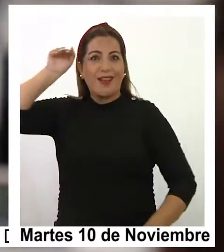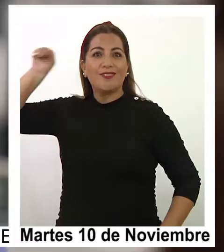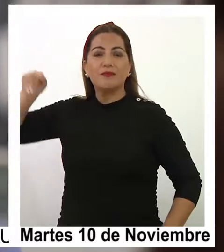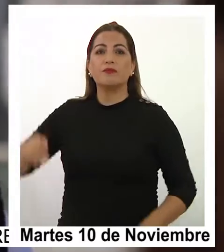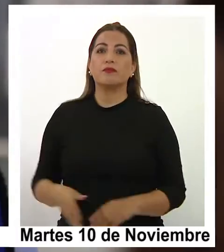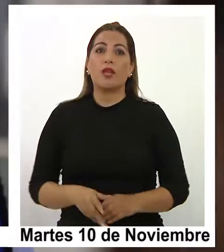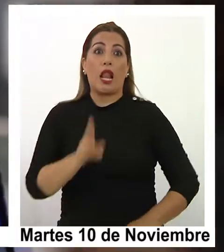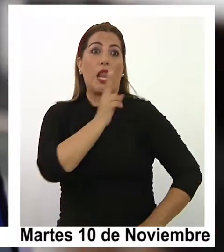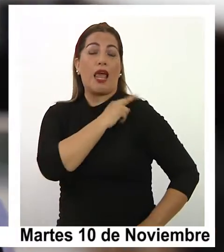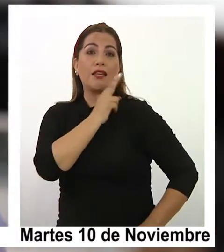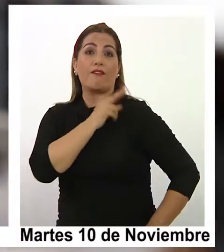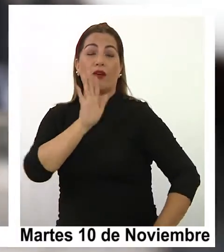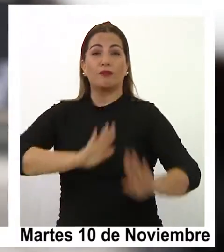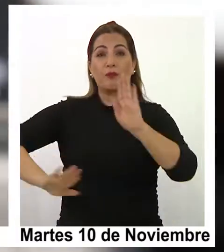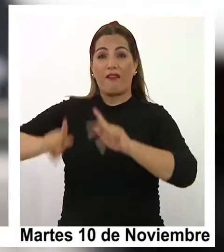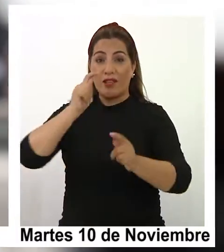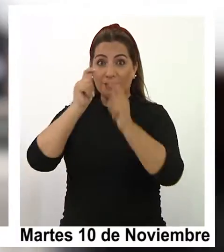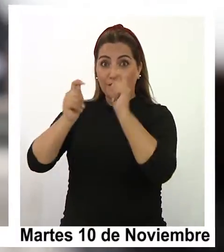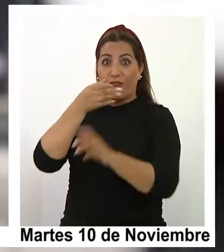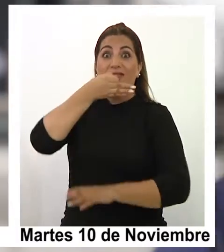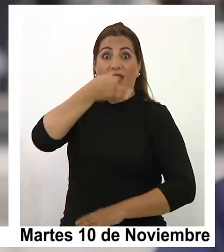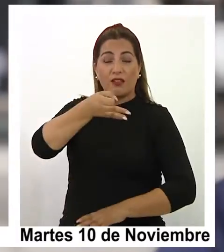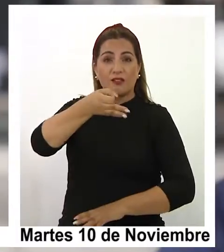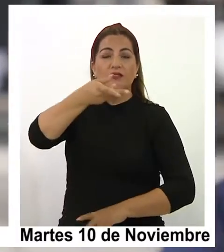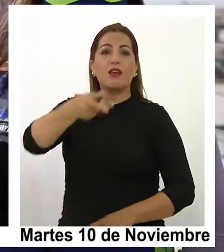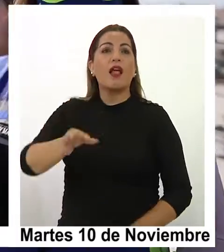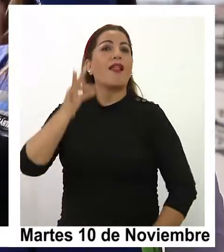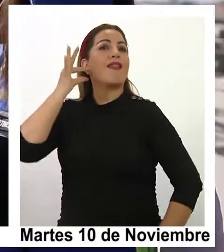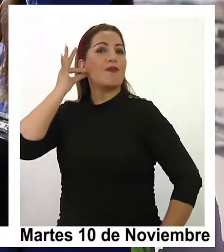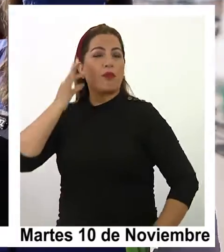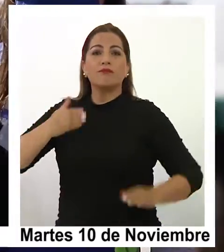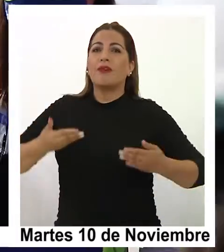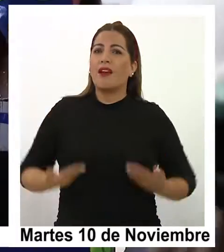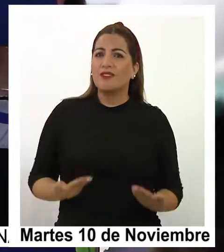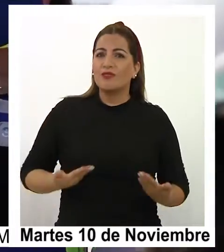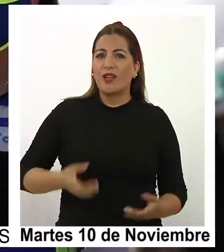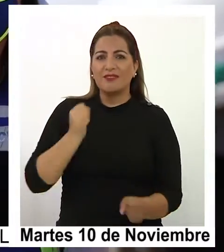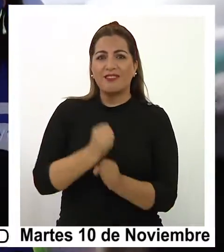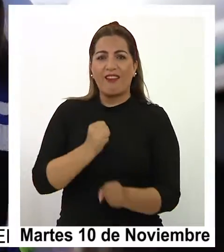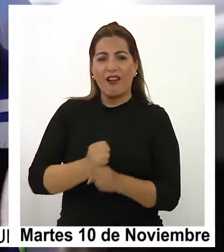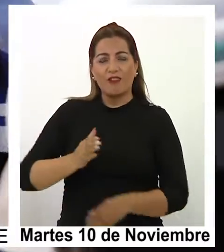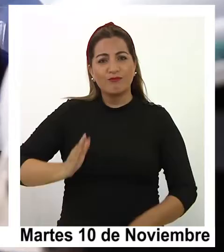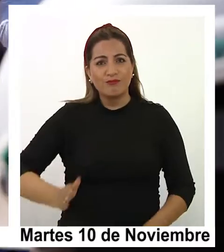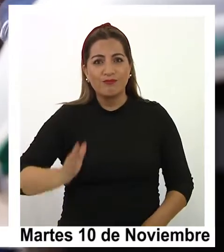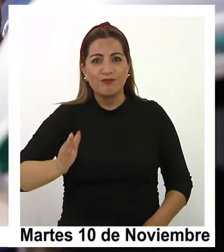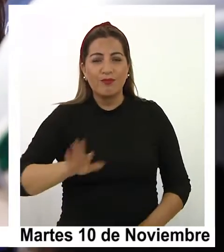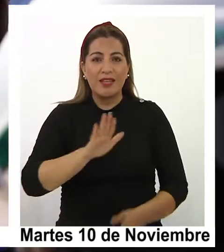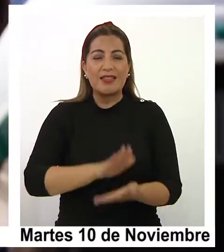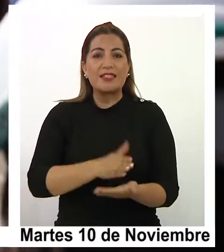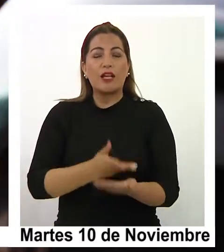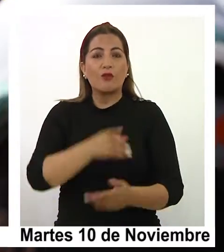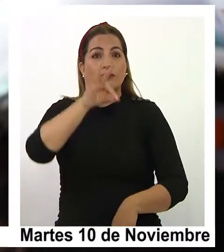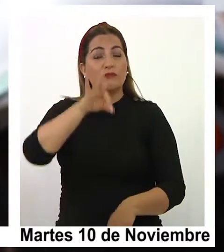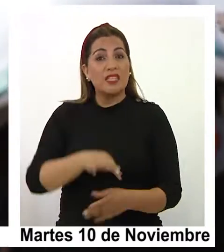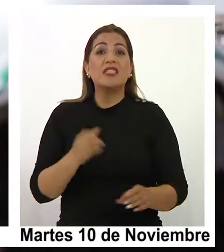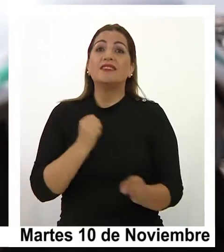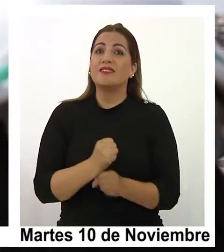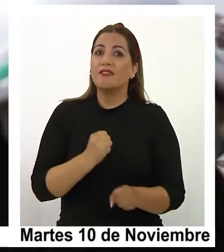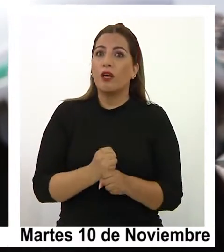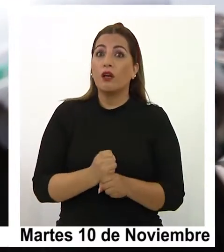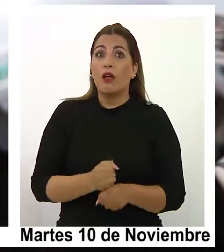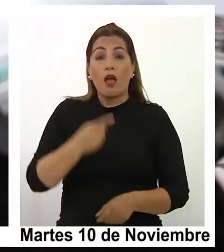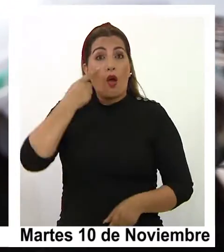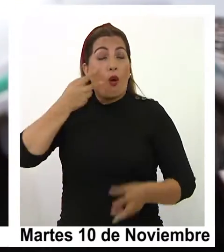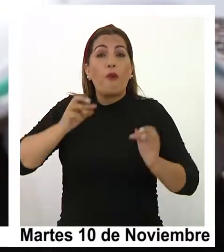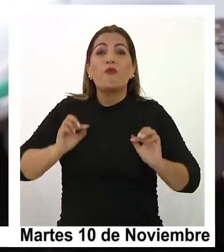como mencionó la jefa de prevención de riesgos las mujeres actualmente que trabajan en el área de salud de las obras tendrán la